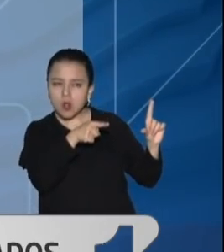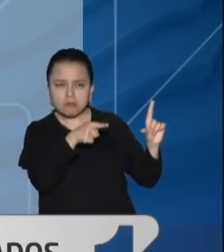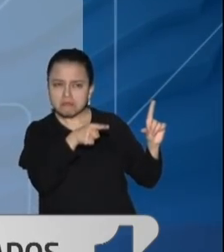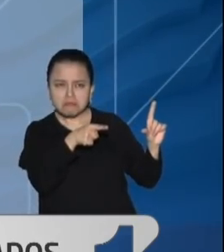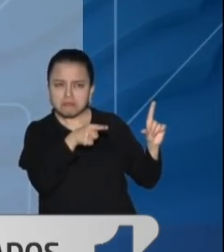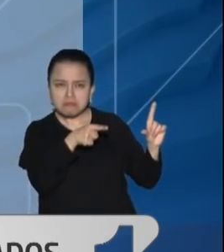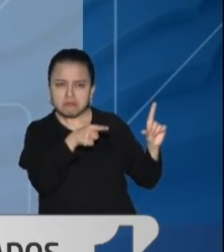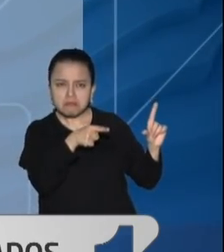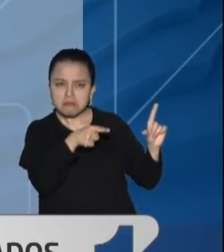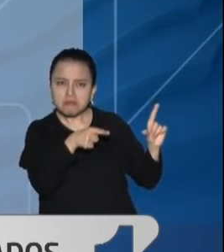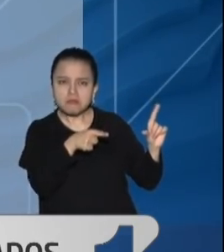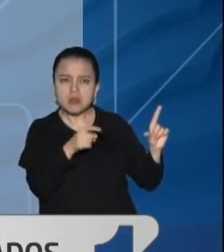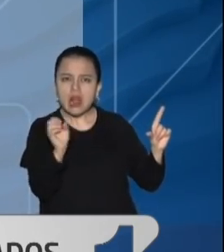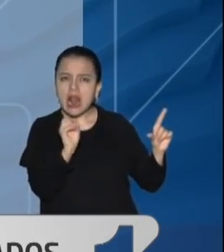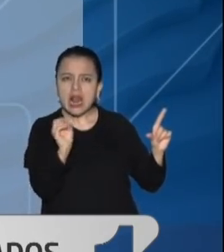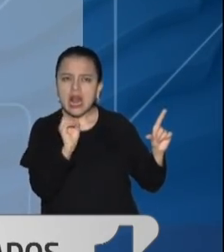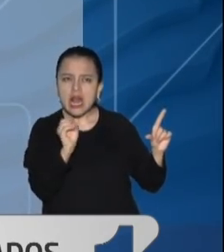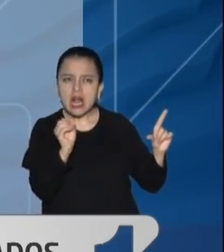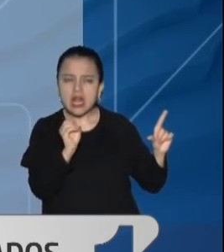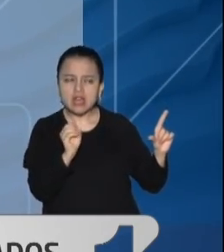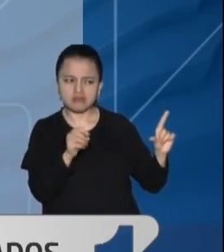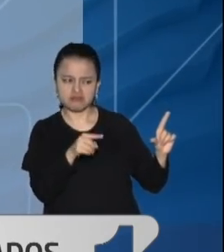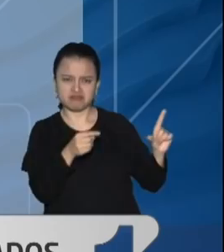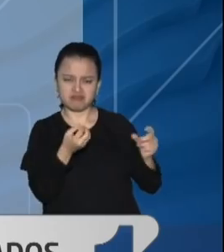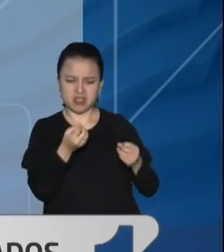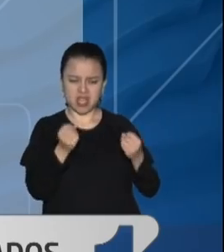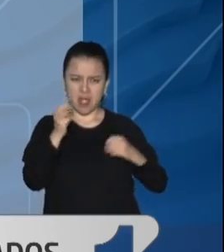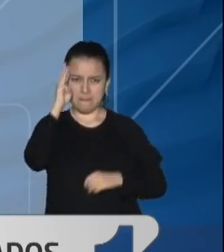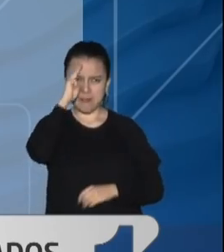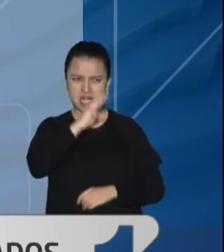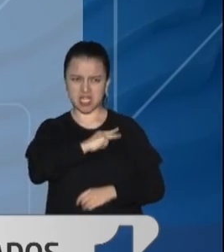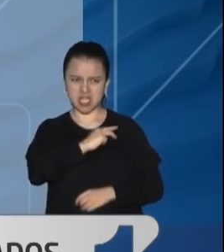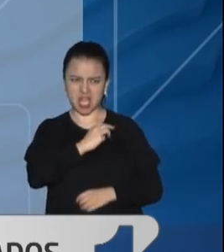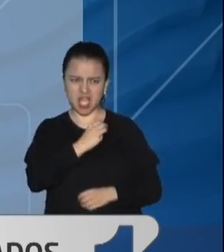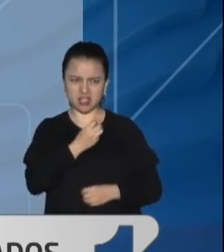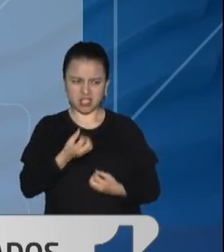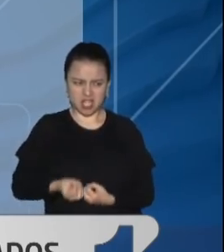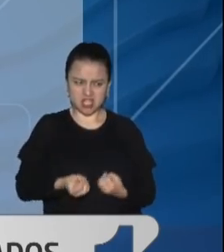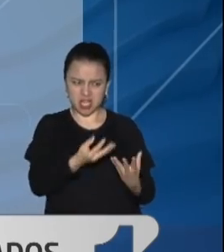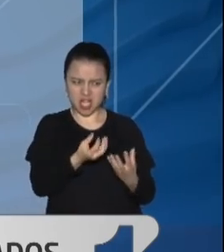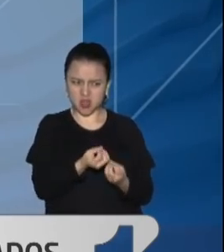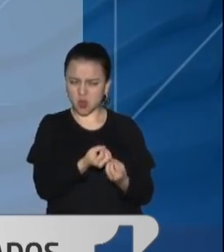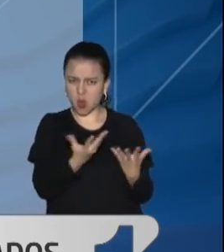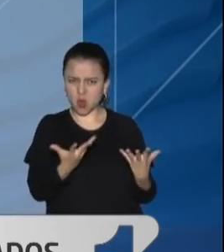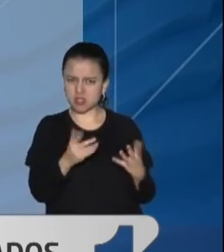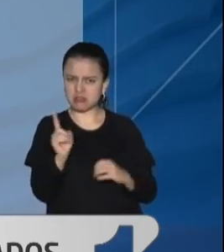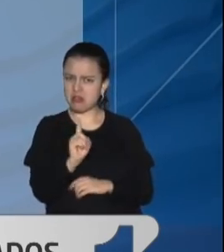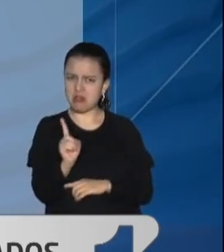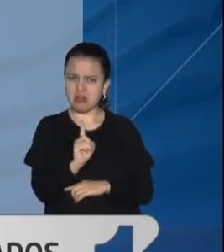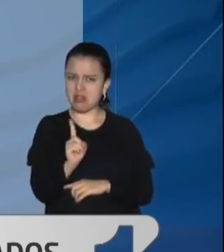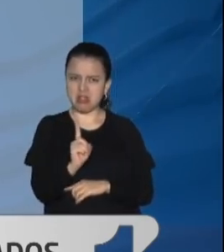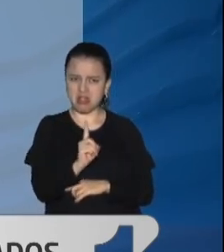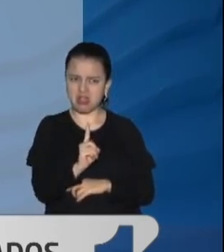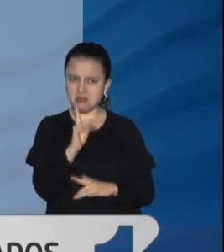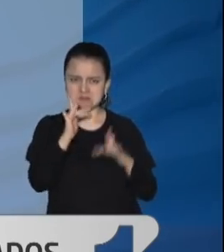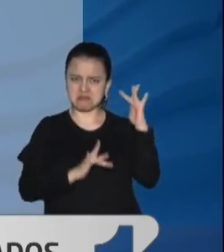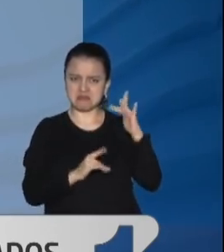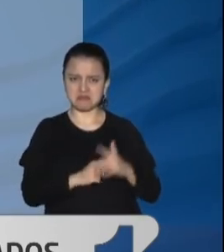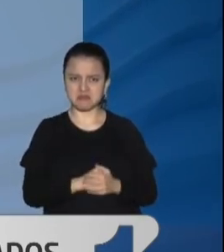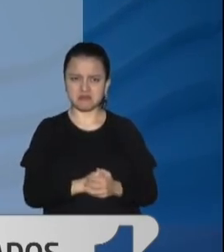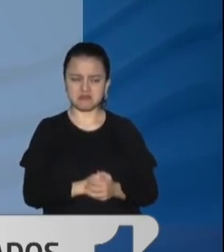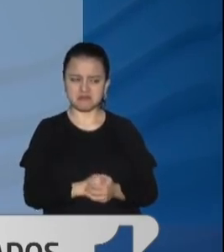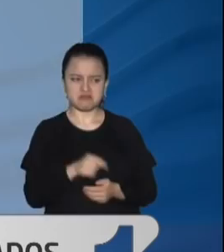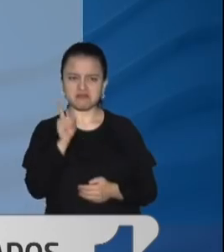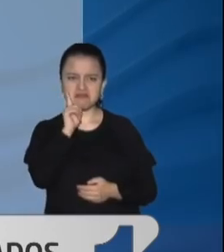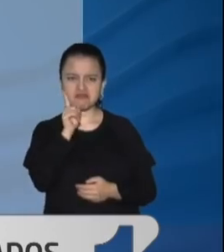se ve en ningún momento que uniformados estén entregando algún tipo de elemento o munición a los manifestantes. De igual